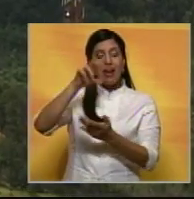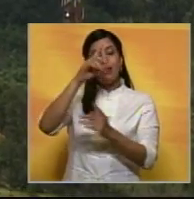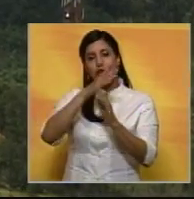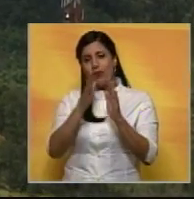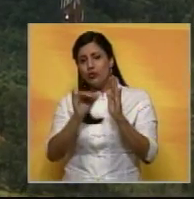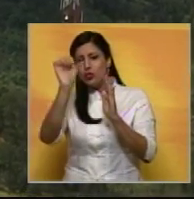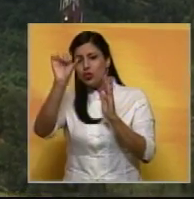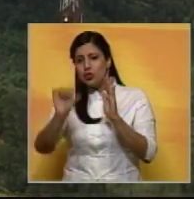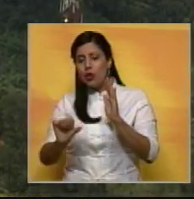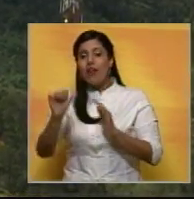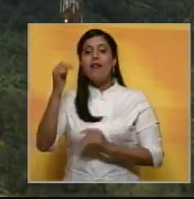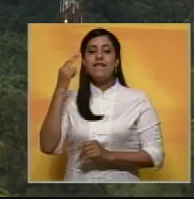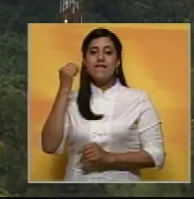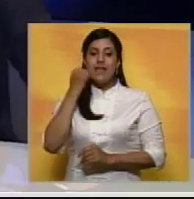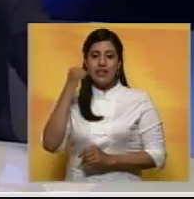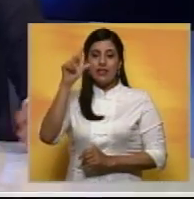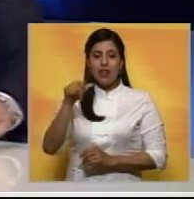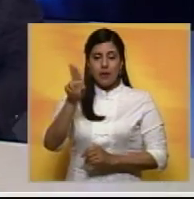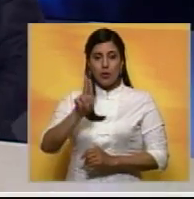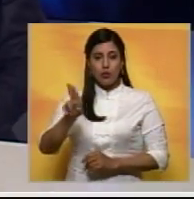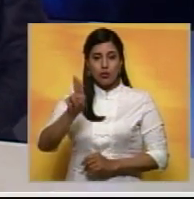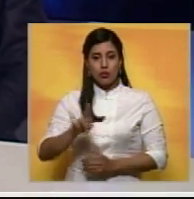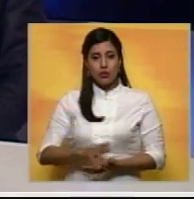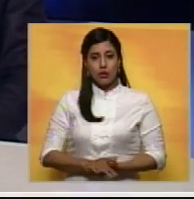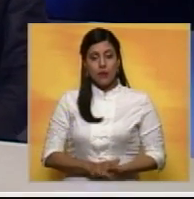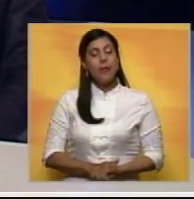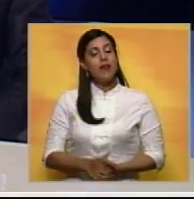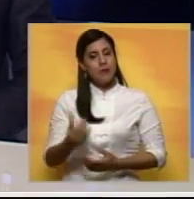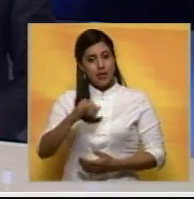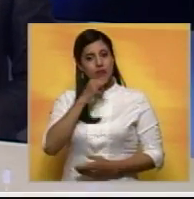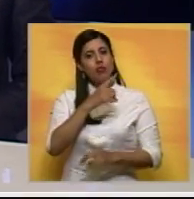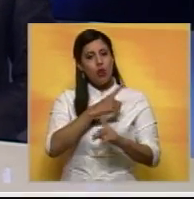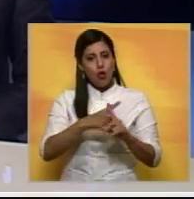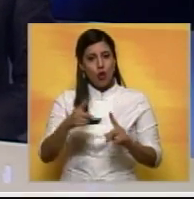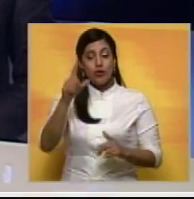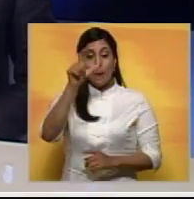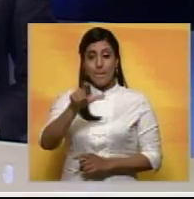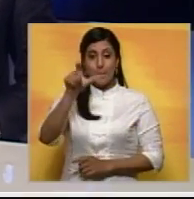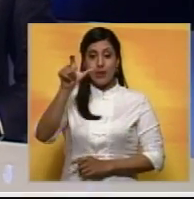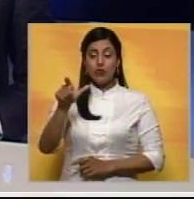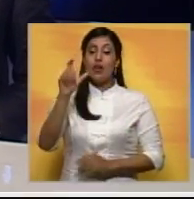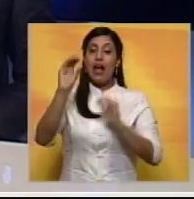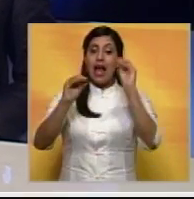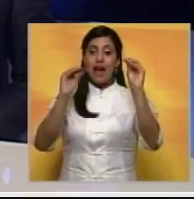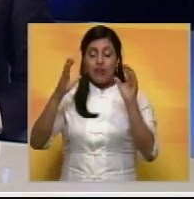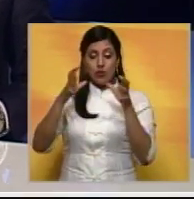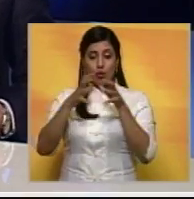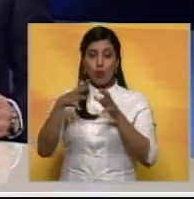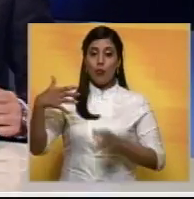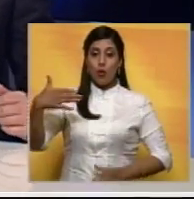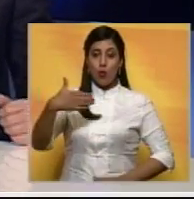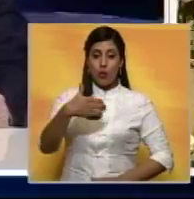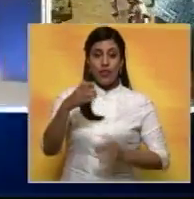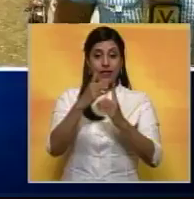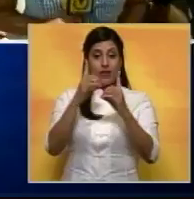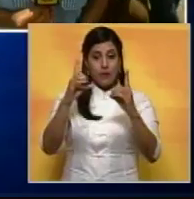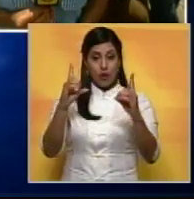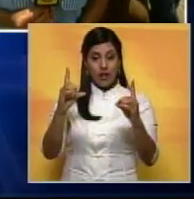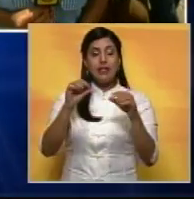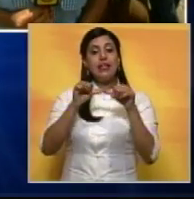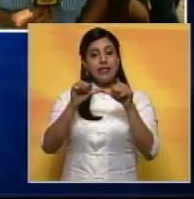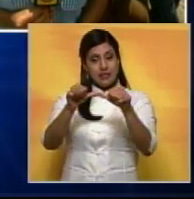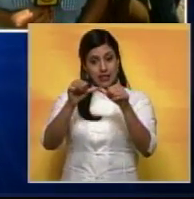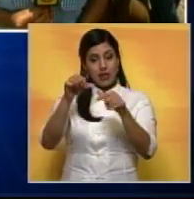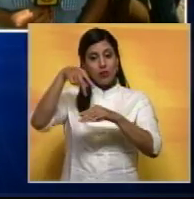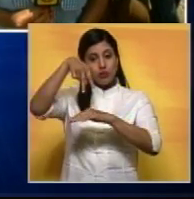parte sur de Valencia. Vamos con más información y las personas convocadas por la Mesa de la Unidad Democrática